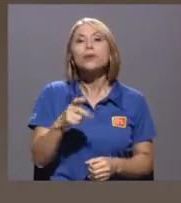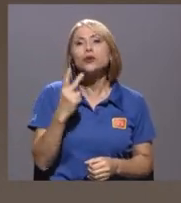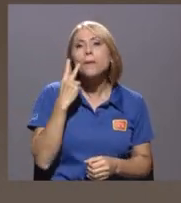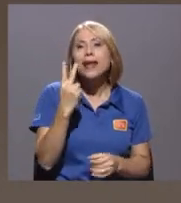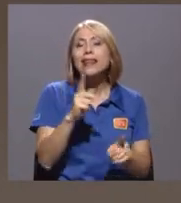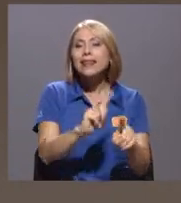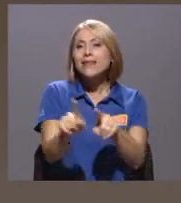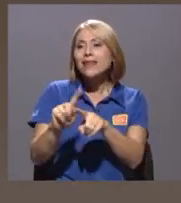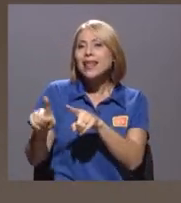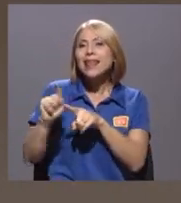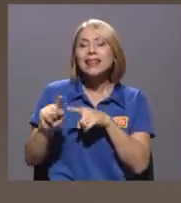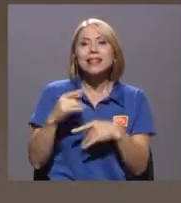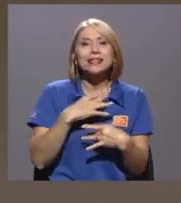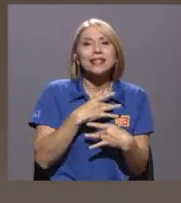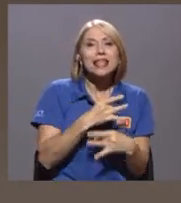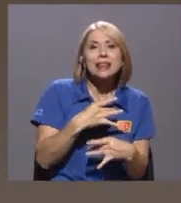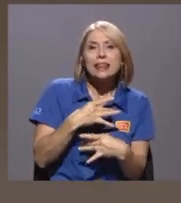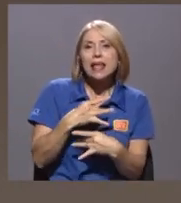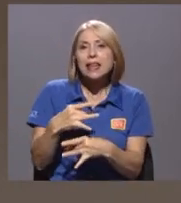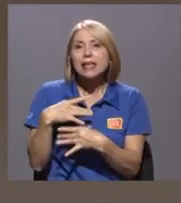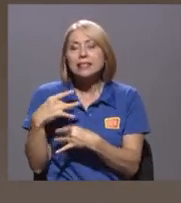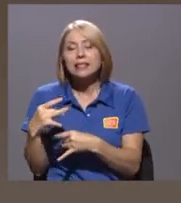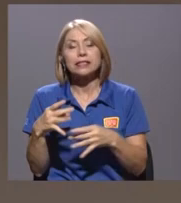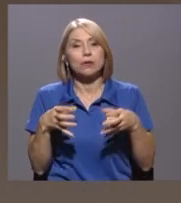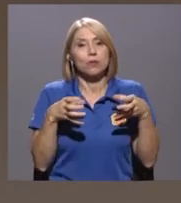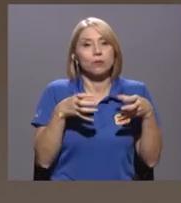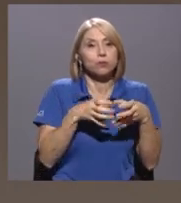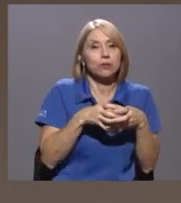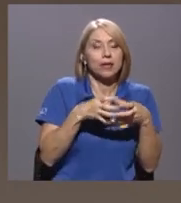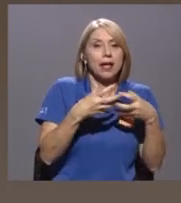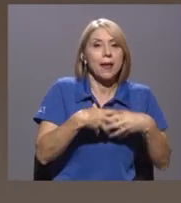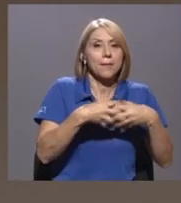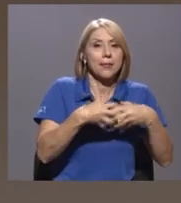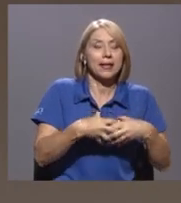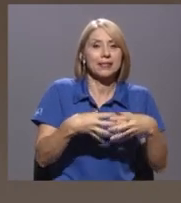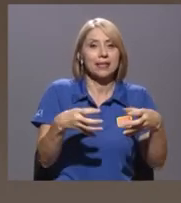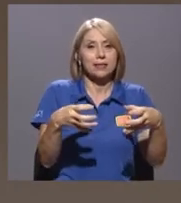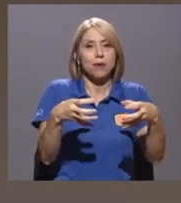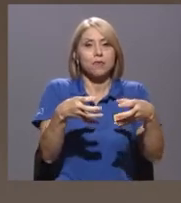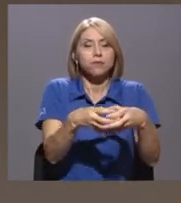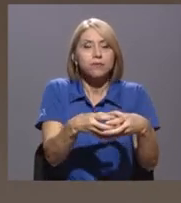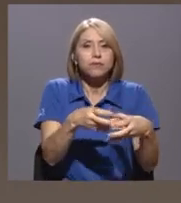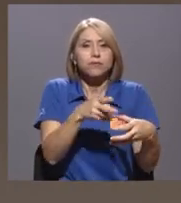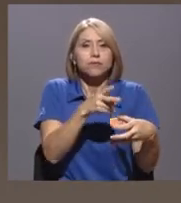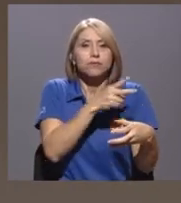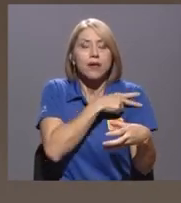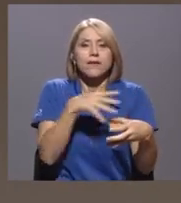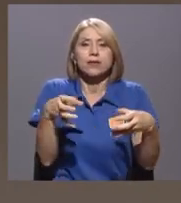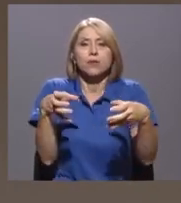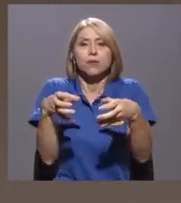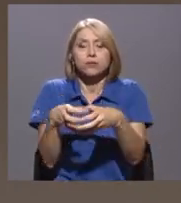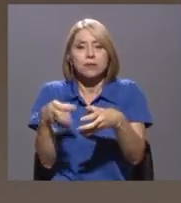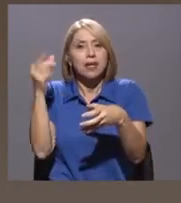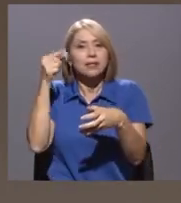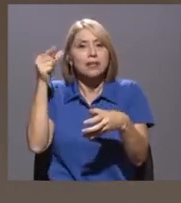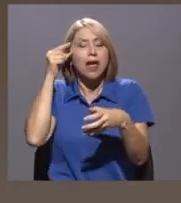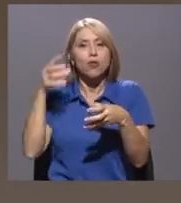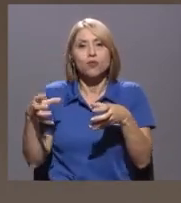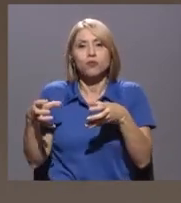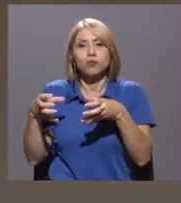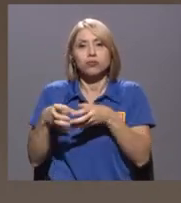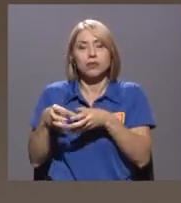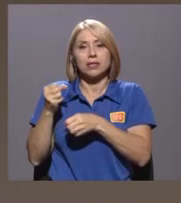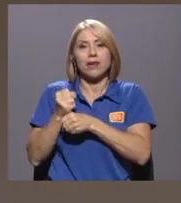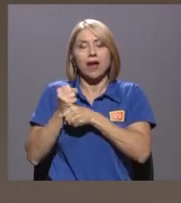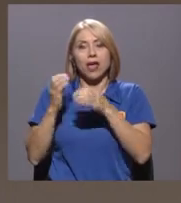este empresariales empleadores el del estado y el de los trabajadores en otros